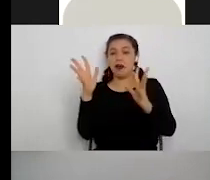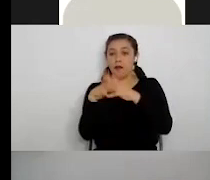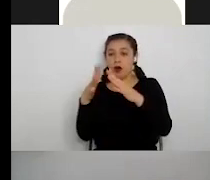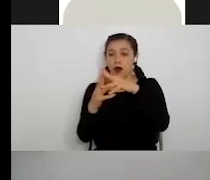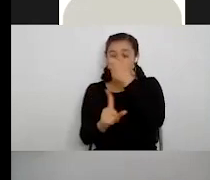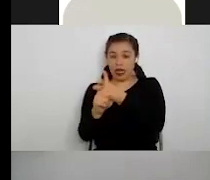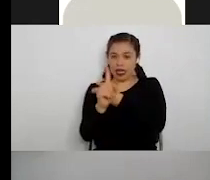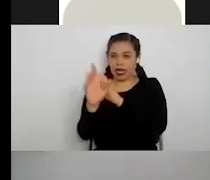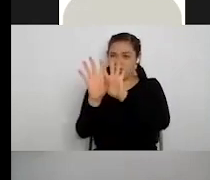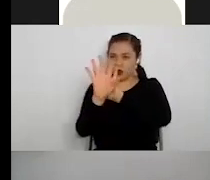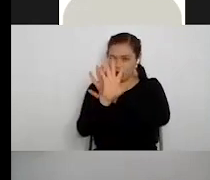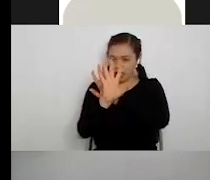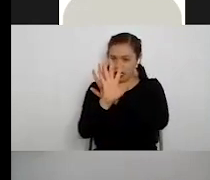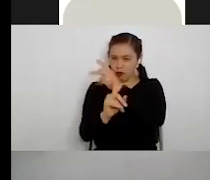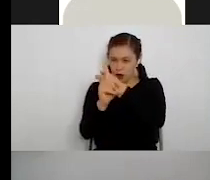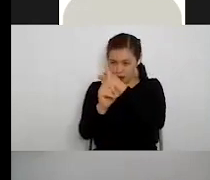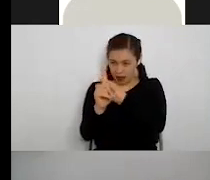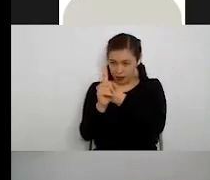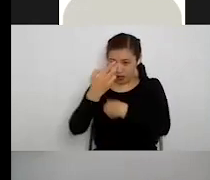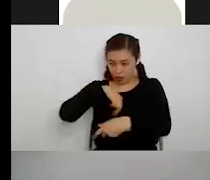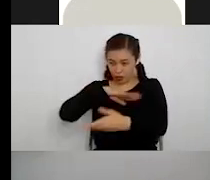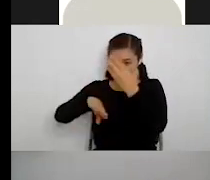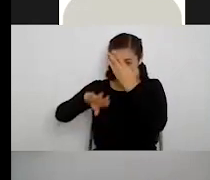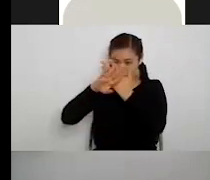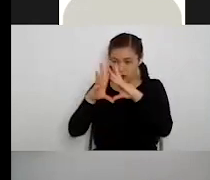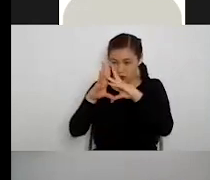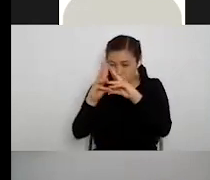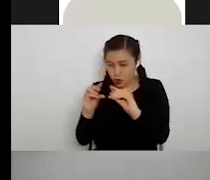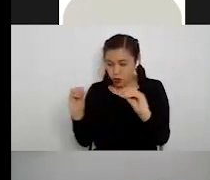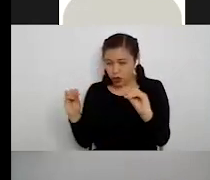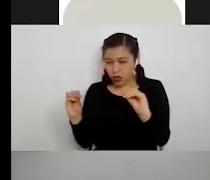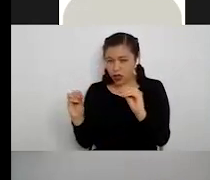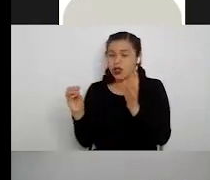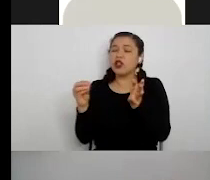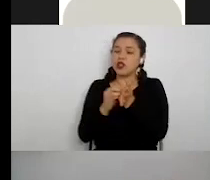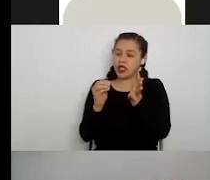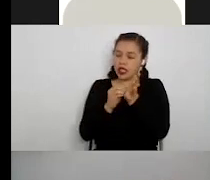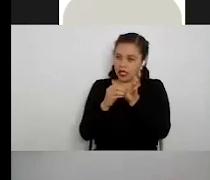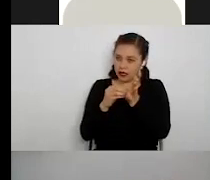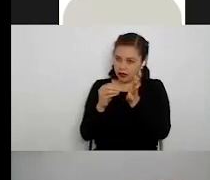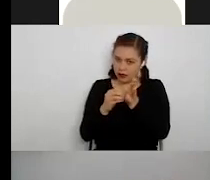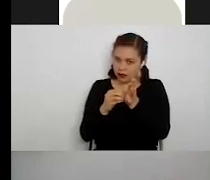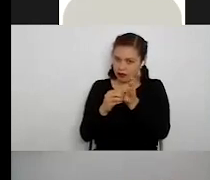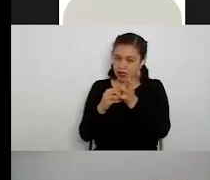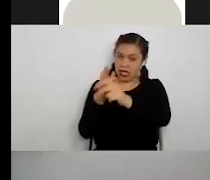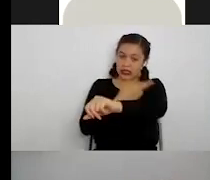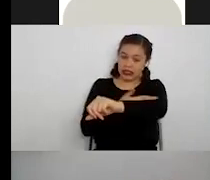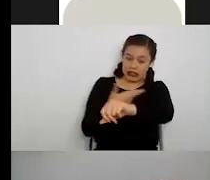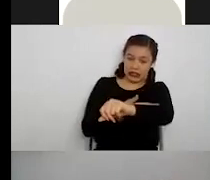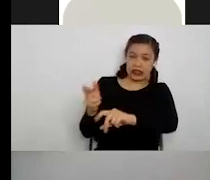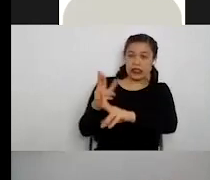desaparezca. Todavía está ahí sobre la mesa si se resuelve o no la guerra.